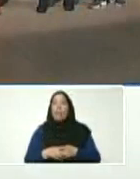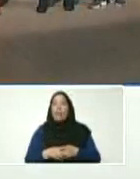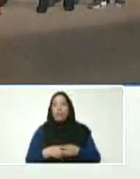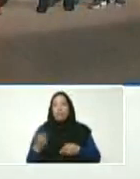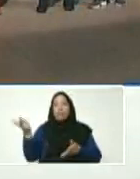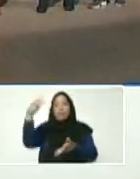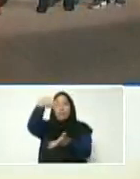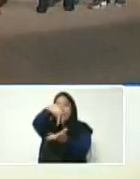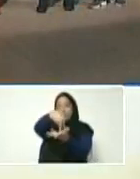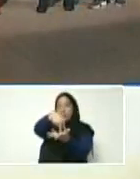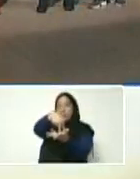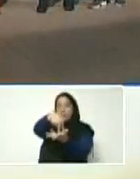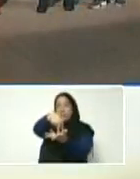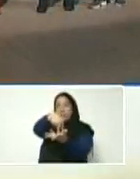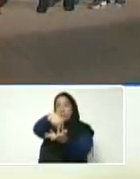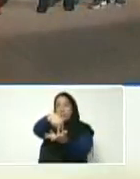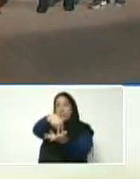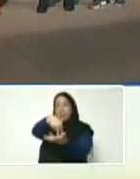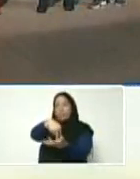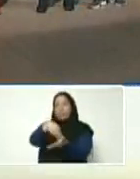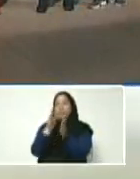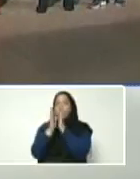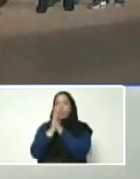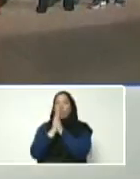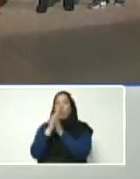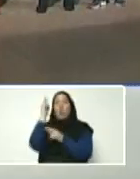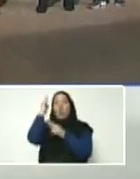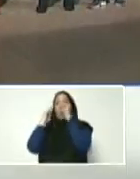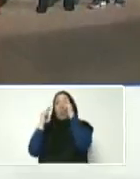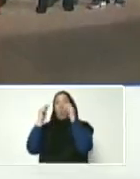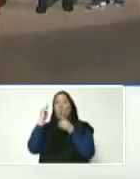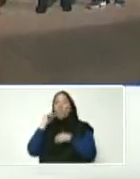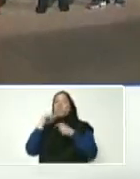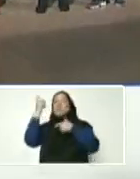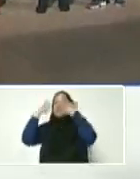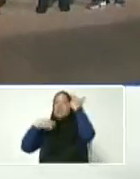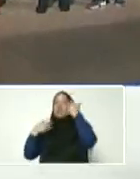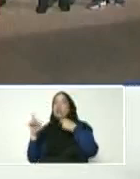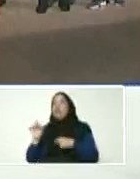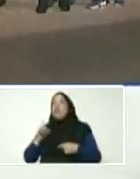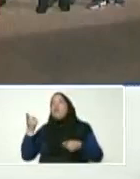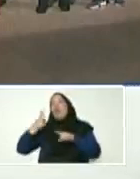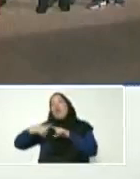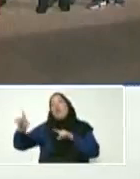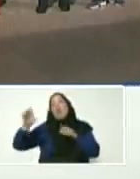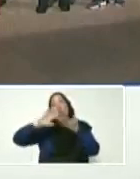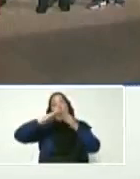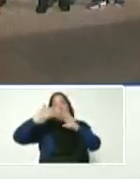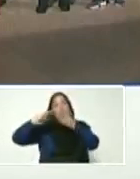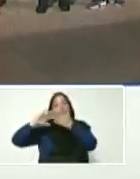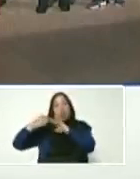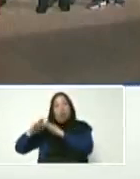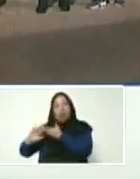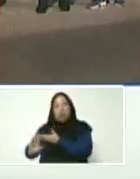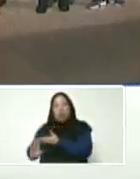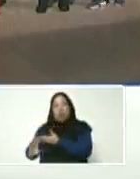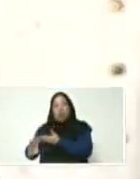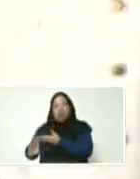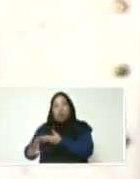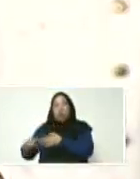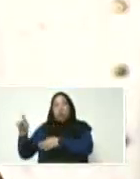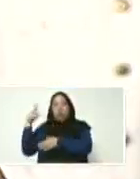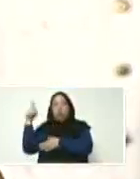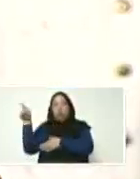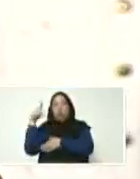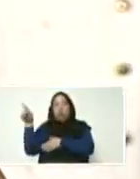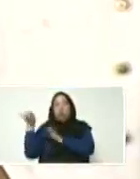pie. ICRA, ¿tú eres de qué VCH? ¿De la VCH de aquí? ¿Dónde estamos? No, de otra comuna. ¿De otra comuna? De la parroquia Cartanal,